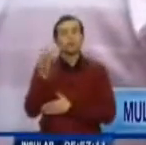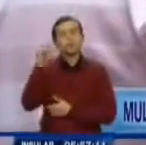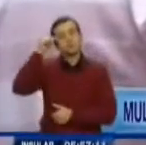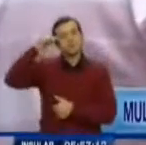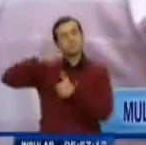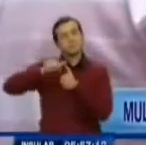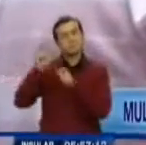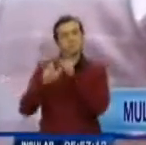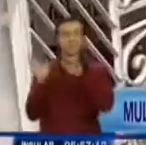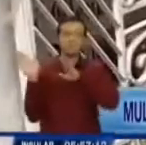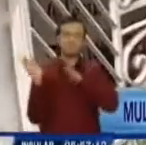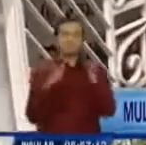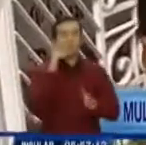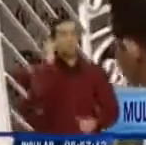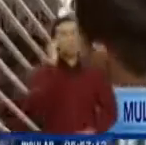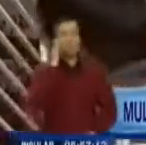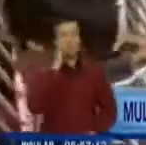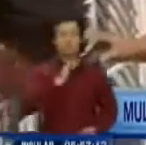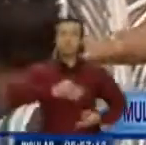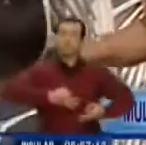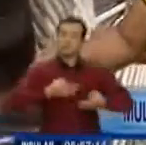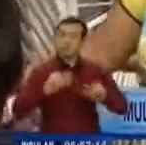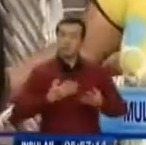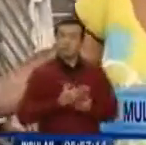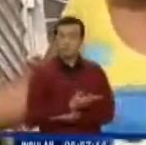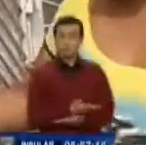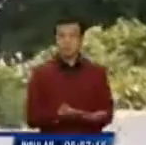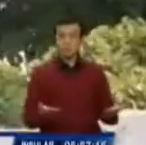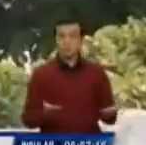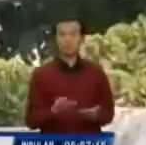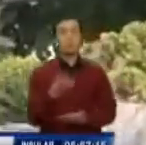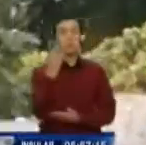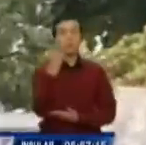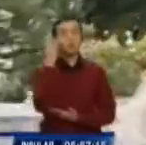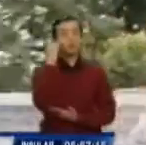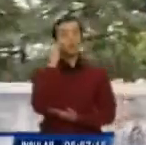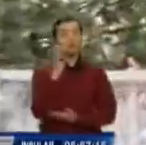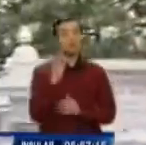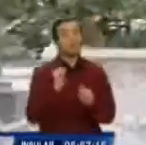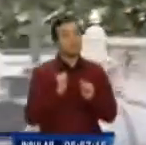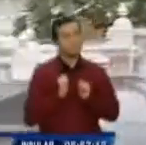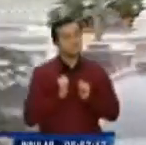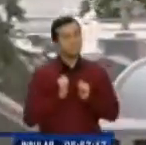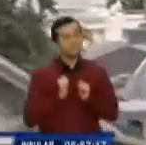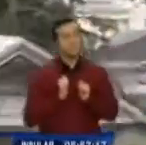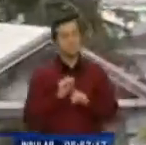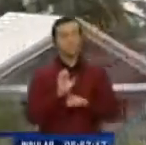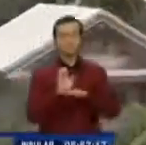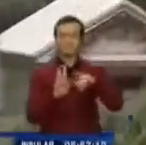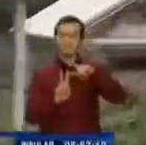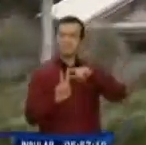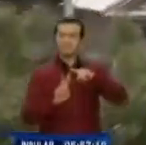muertos, una de las fechas que marcó la jornada durante estos 4 días de asueto. Tyrone Lino, Ecuador TV.